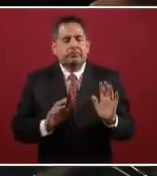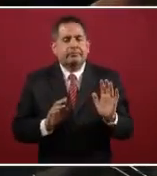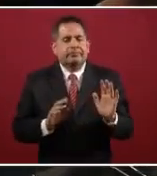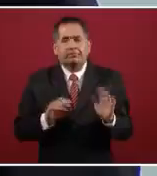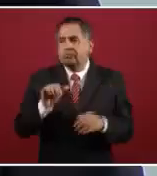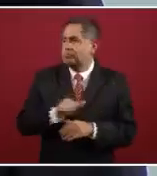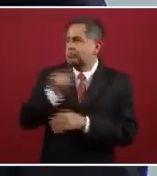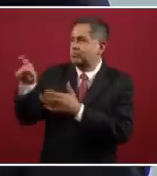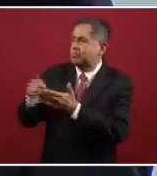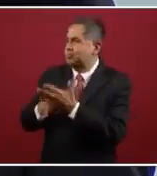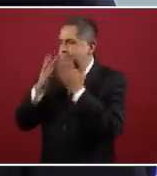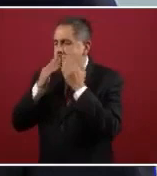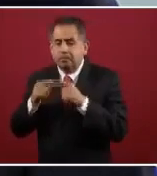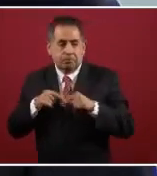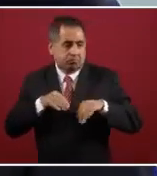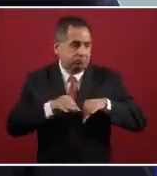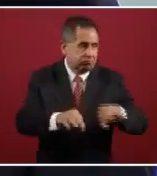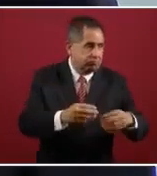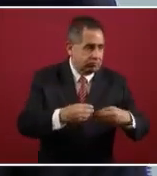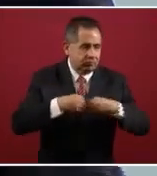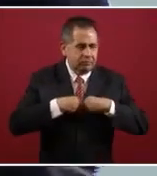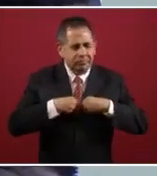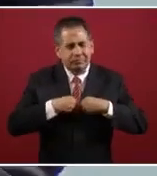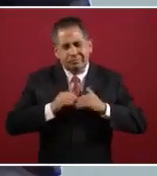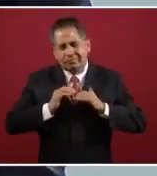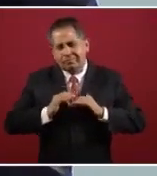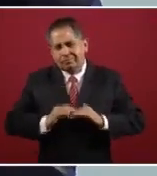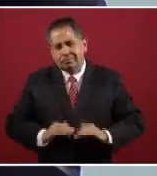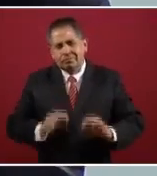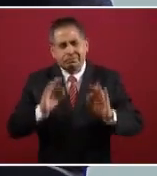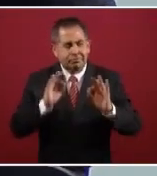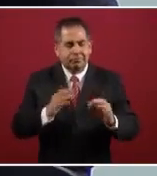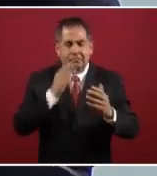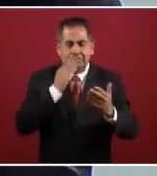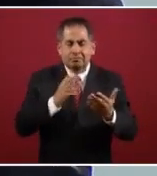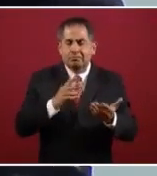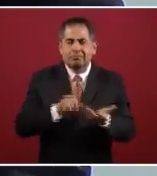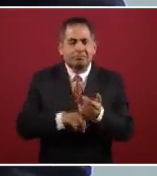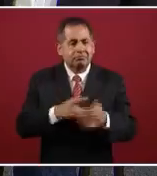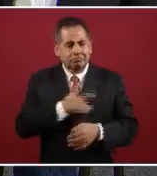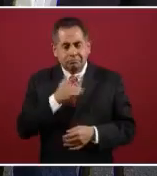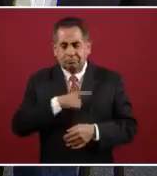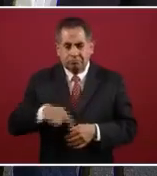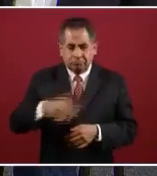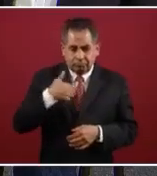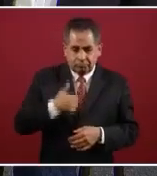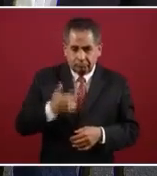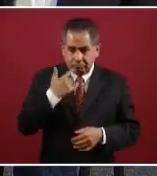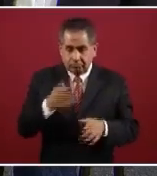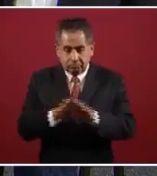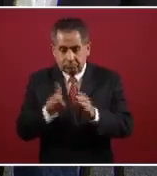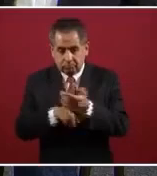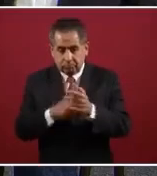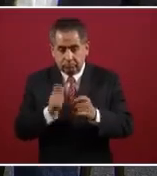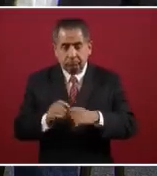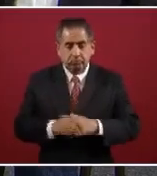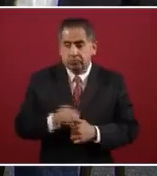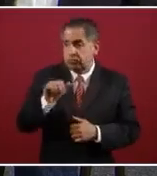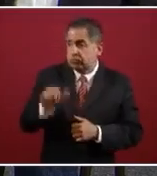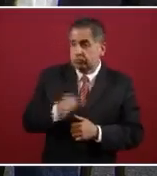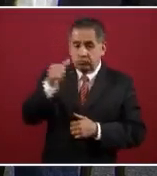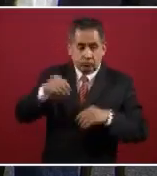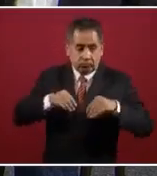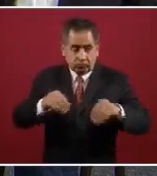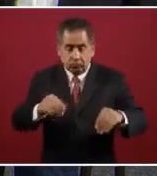obtiene, pienso, cuando hay sensibilidad social, en ninguna otra